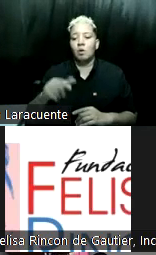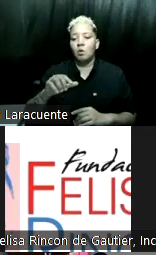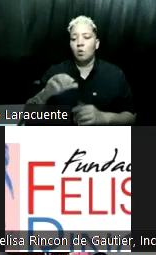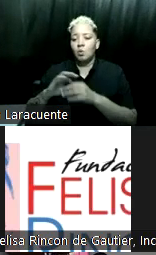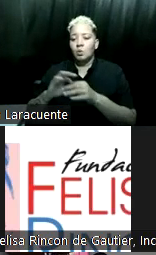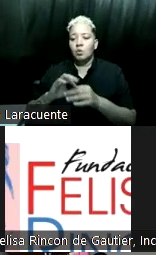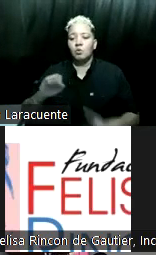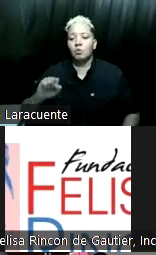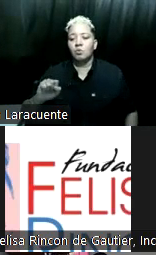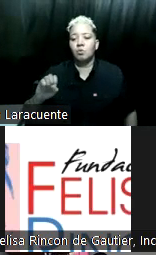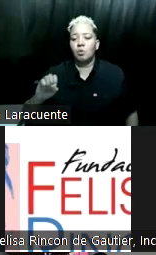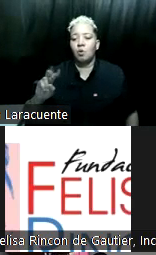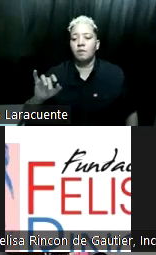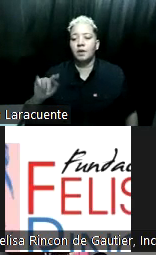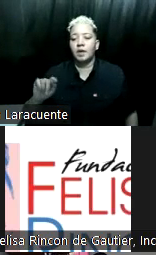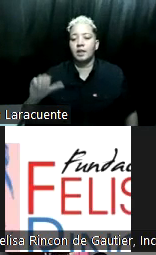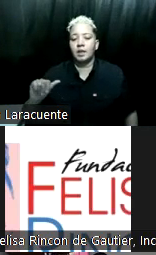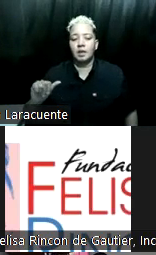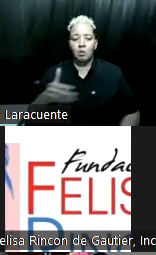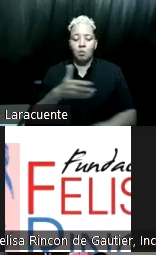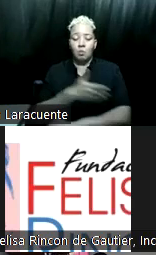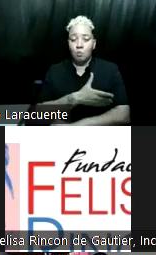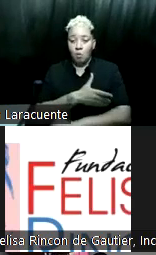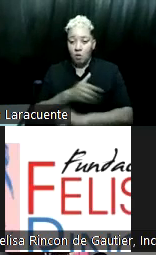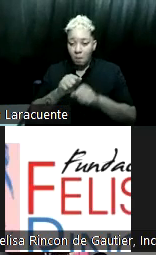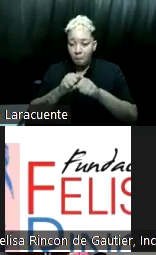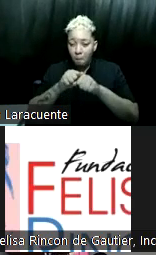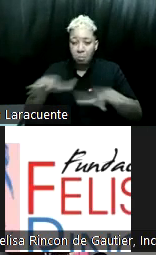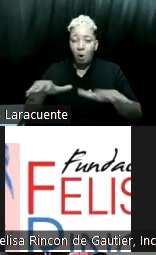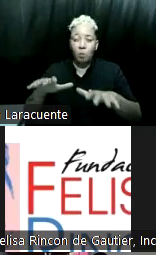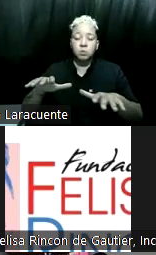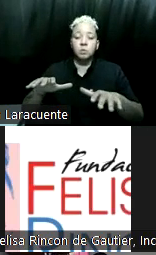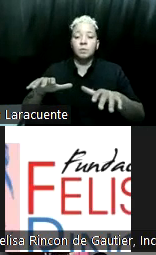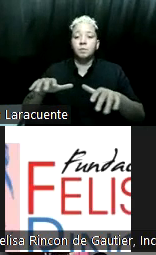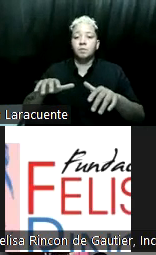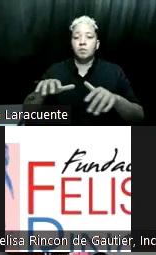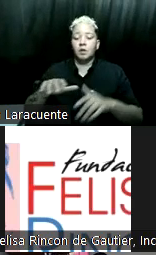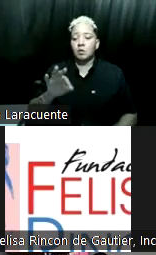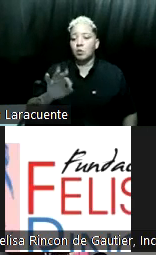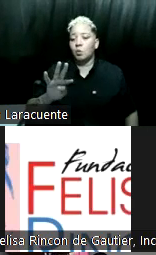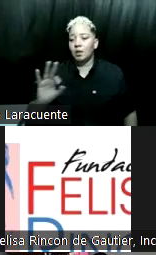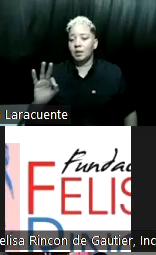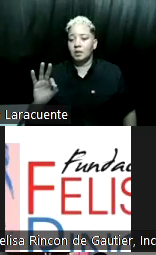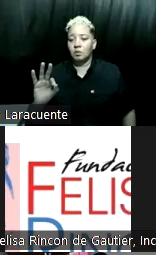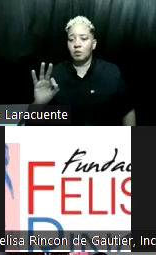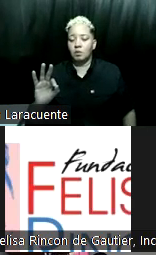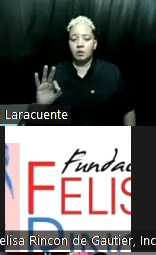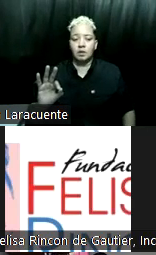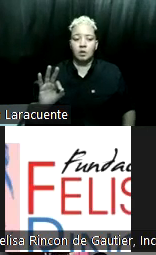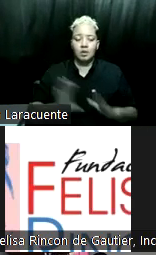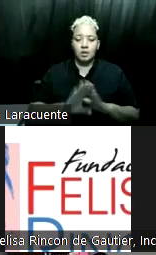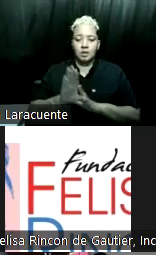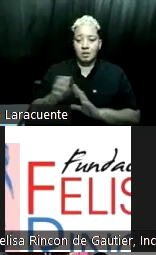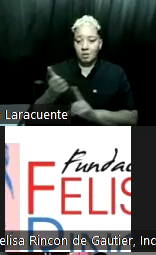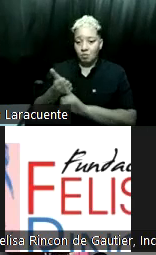Soviética se convirtiera en un poder atómico en 1949 con el desarrollo de su bomba, de su